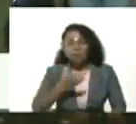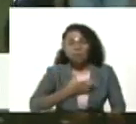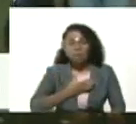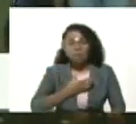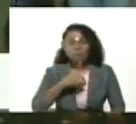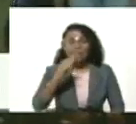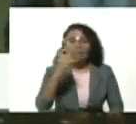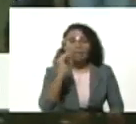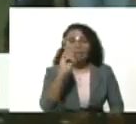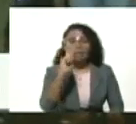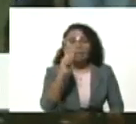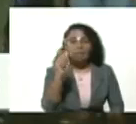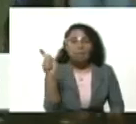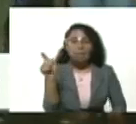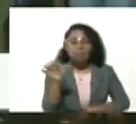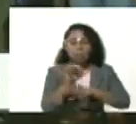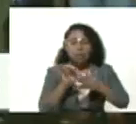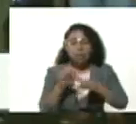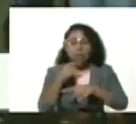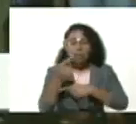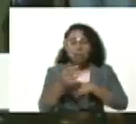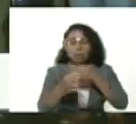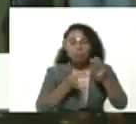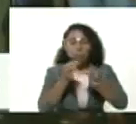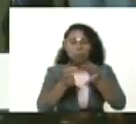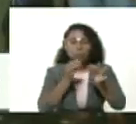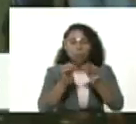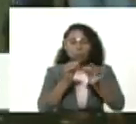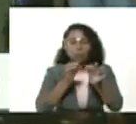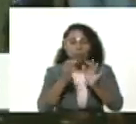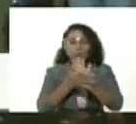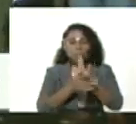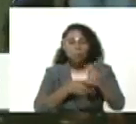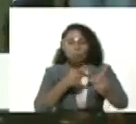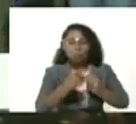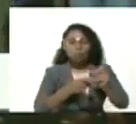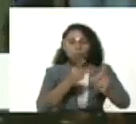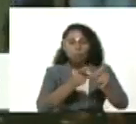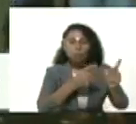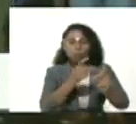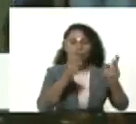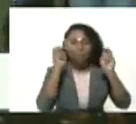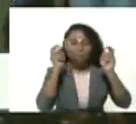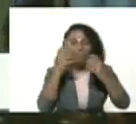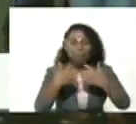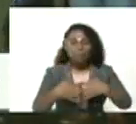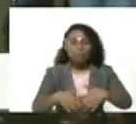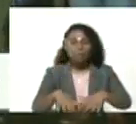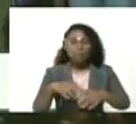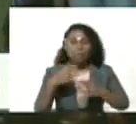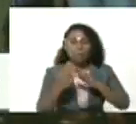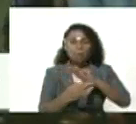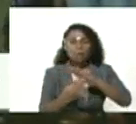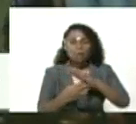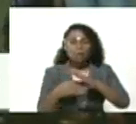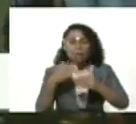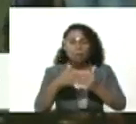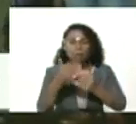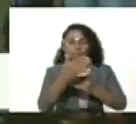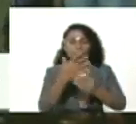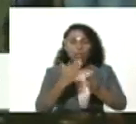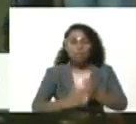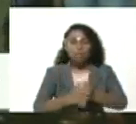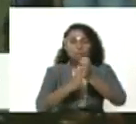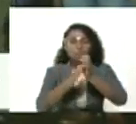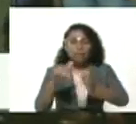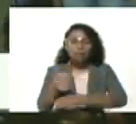que dé parte por su municipio. En el municipio insignia la productividad por las empresas básicas y posteriormente nuestra lideresa de esta